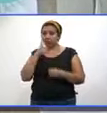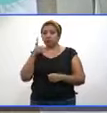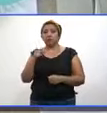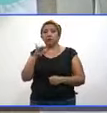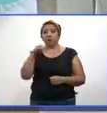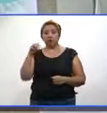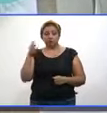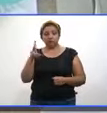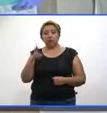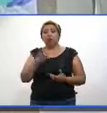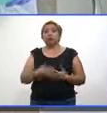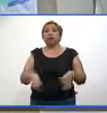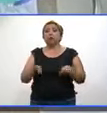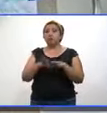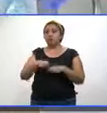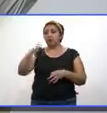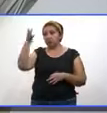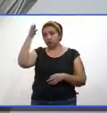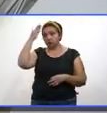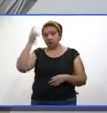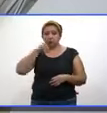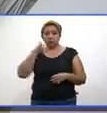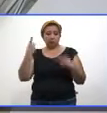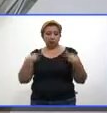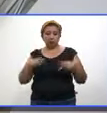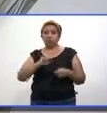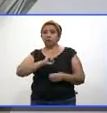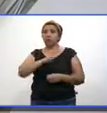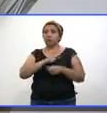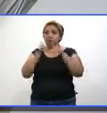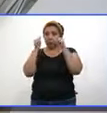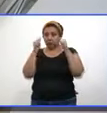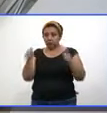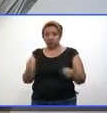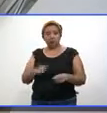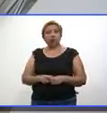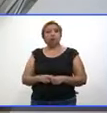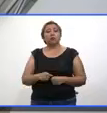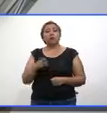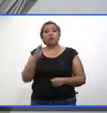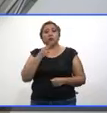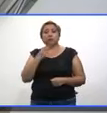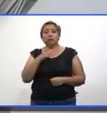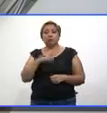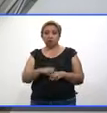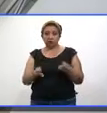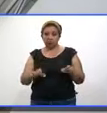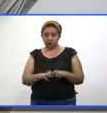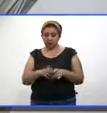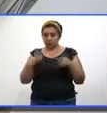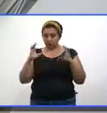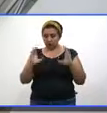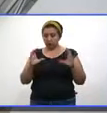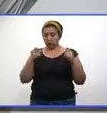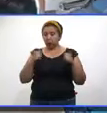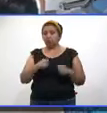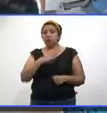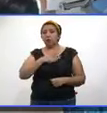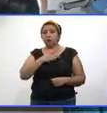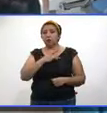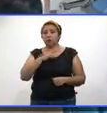Social también fue primordial para la capacitación del personal de salud en la atención de la pandemia, como el uso de equipo de protección personal,